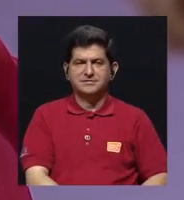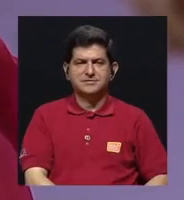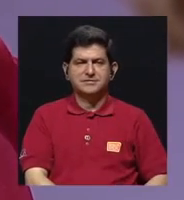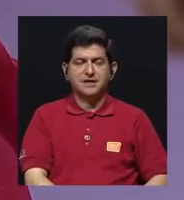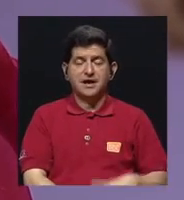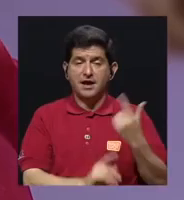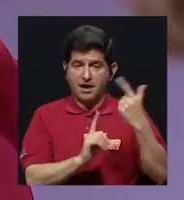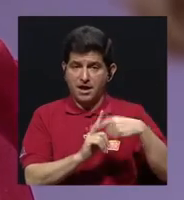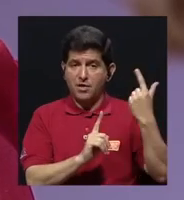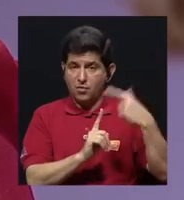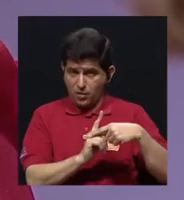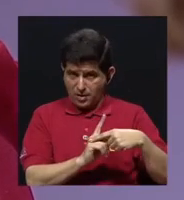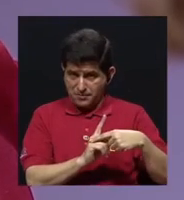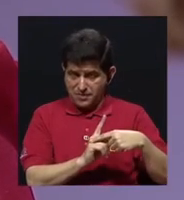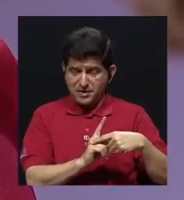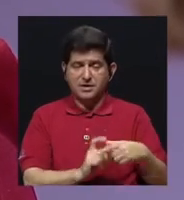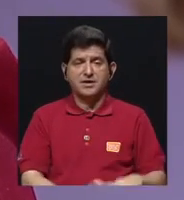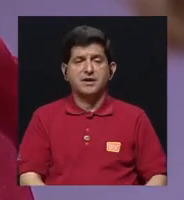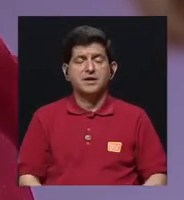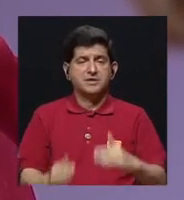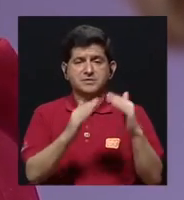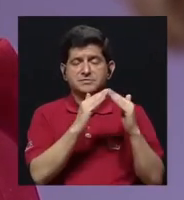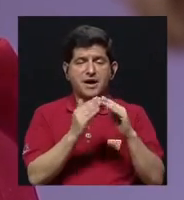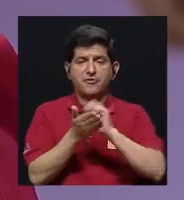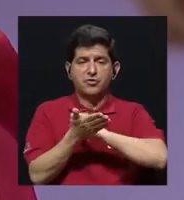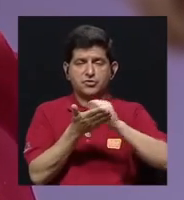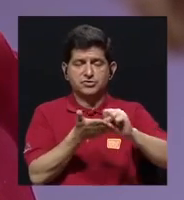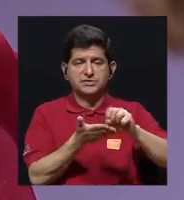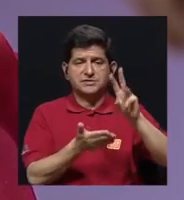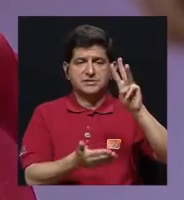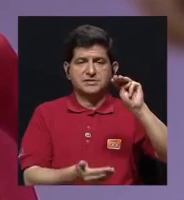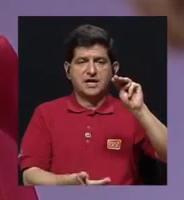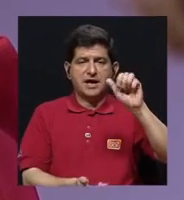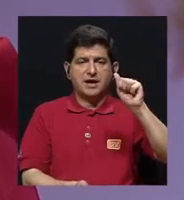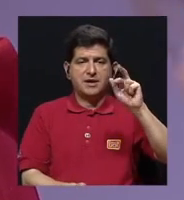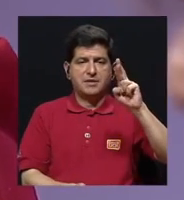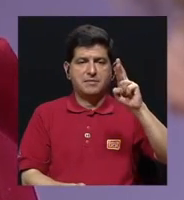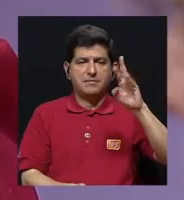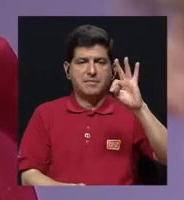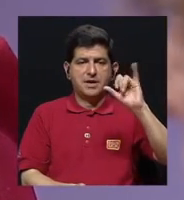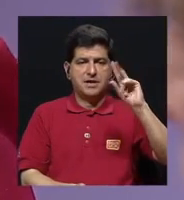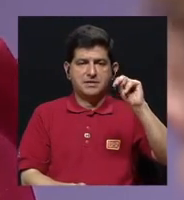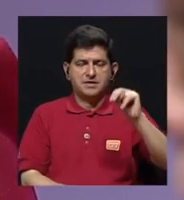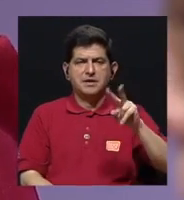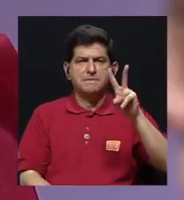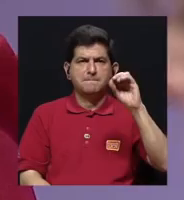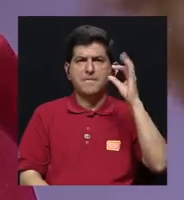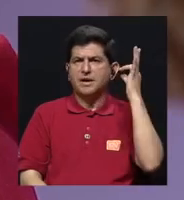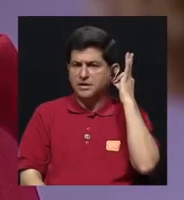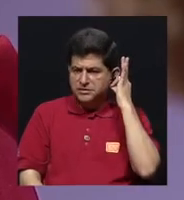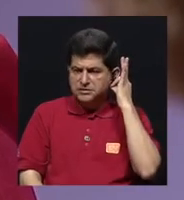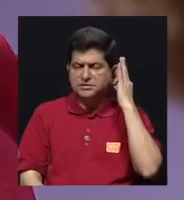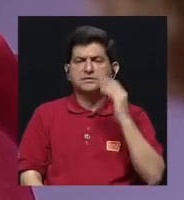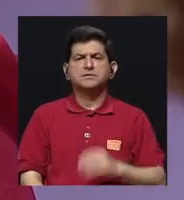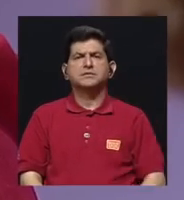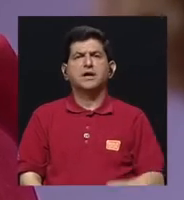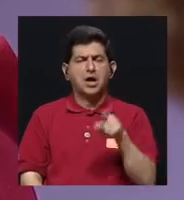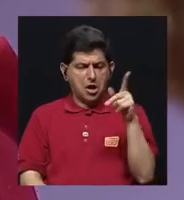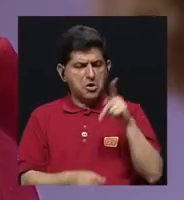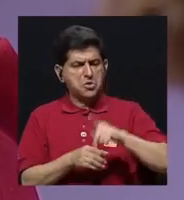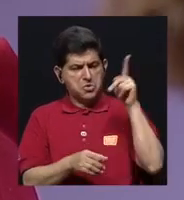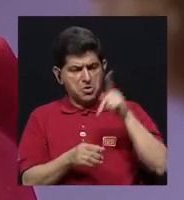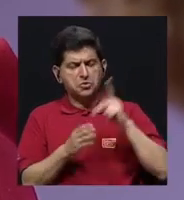estuvimos en Guápiles, en la comunidad de Barrio San Martín, donde tuvimos 20 mujeres que